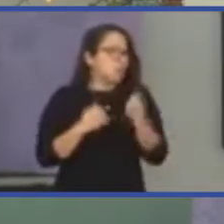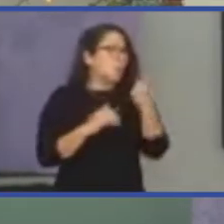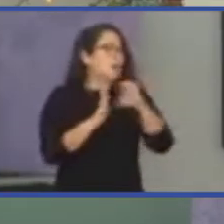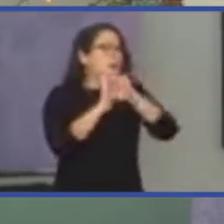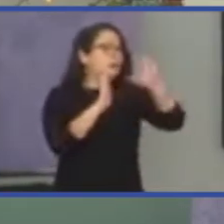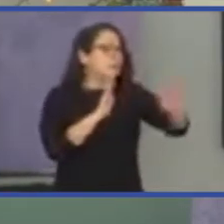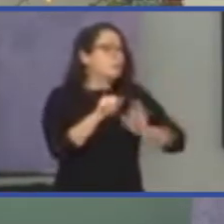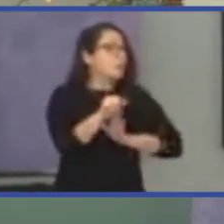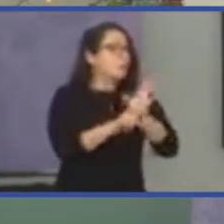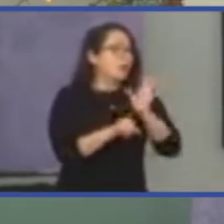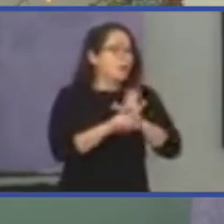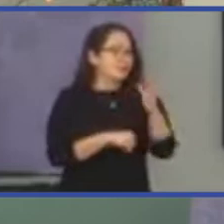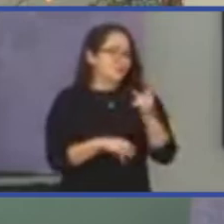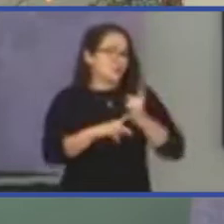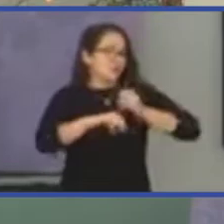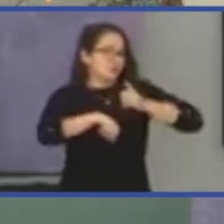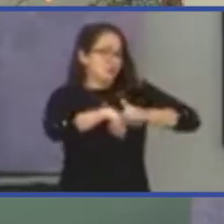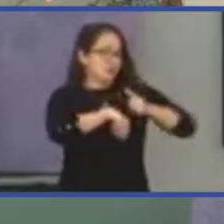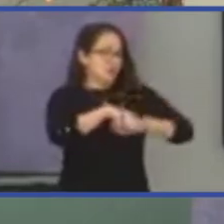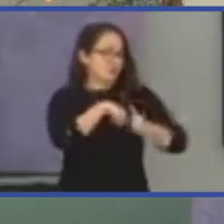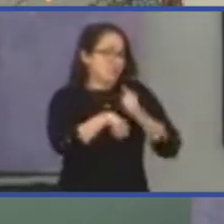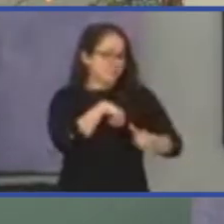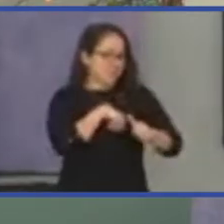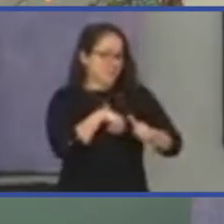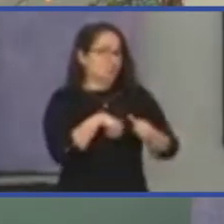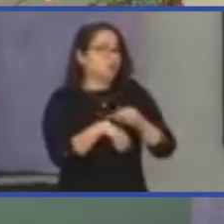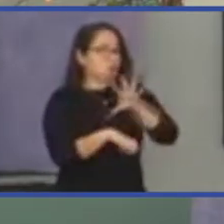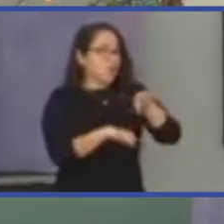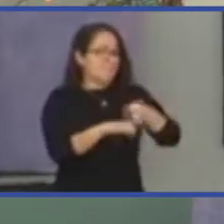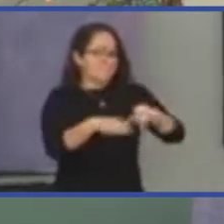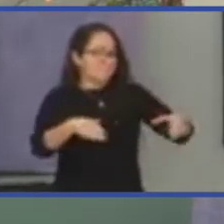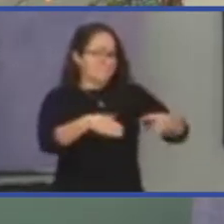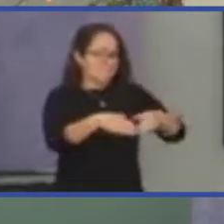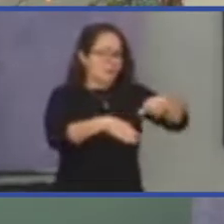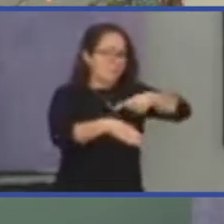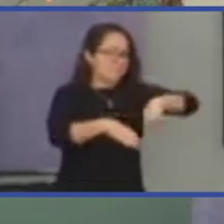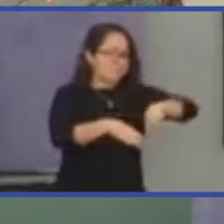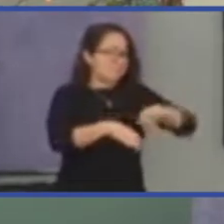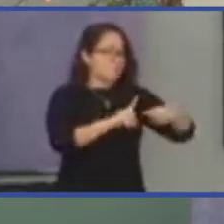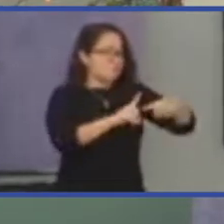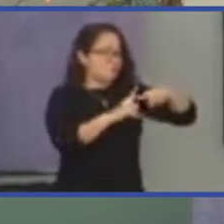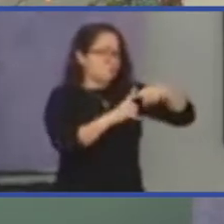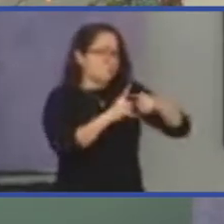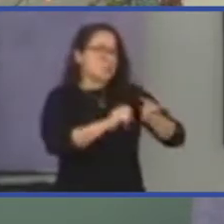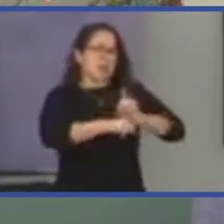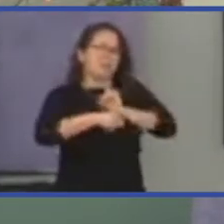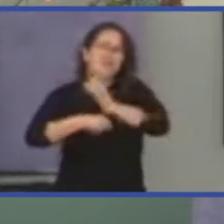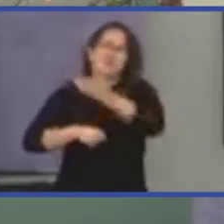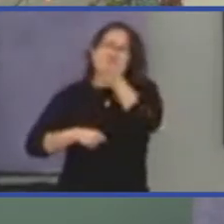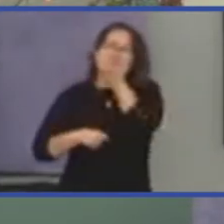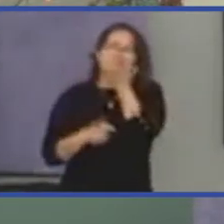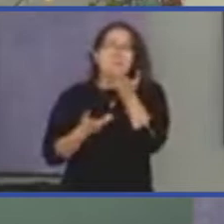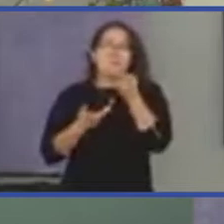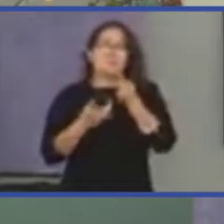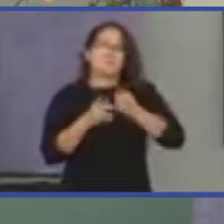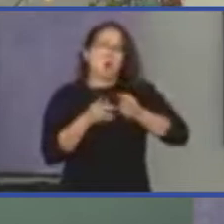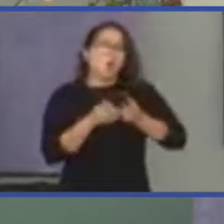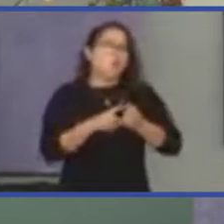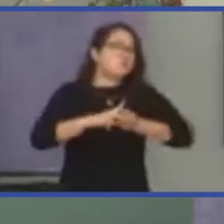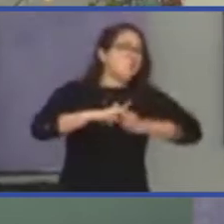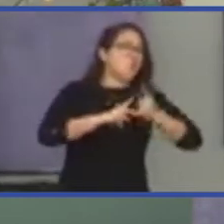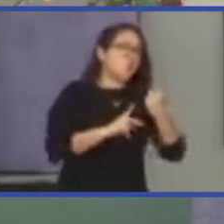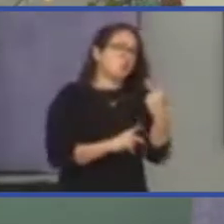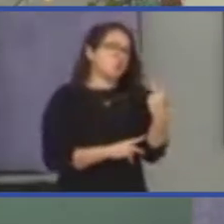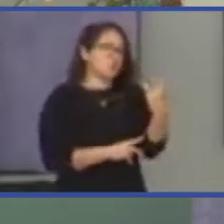el de los números enteros positivos. O sea, los números que usamos todos los días para contar. Uno, dos, tres, cuatro,